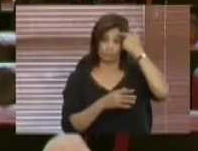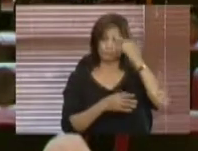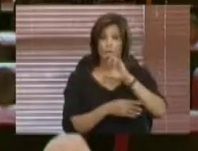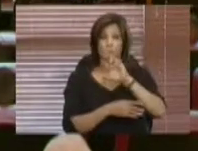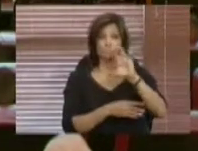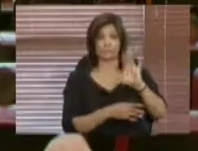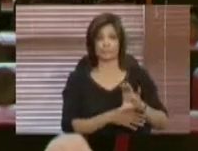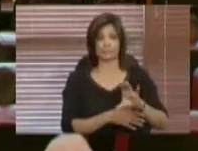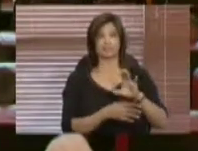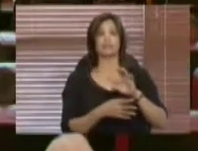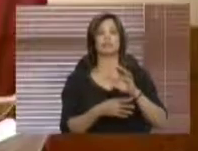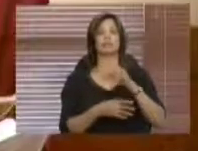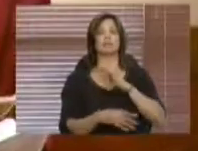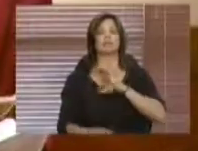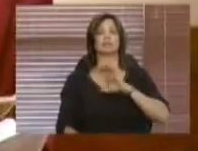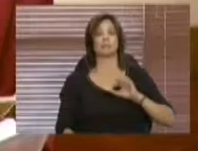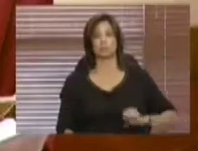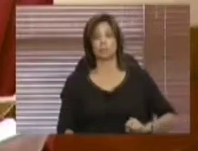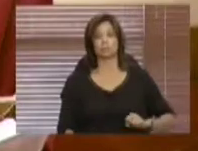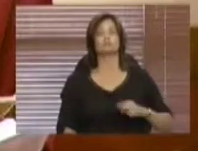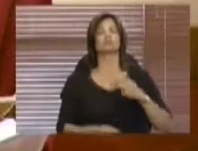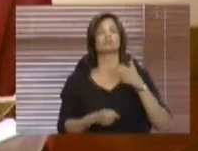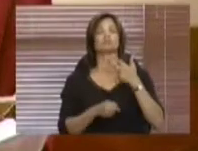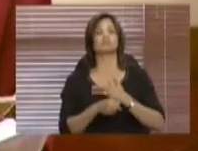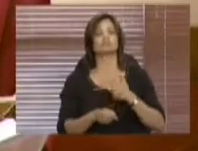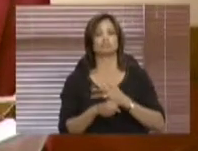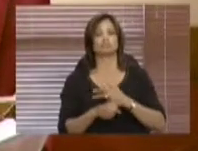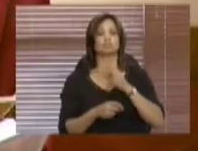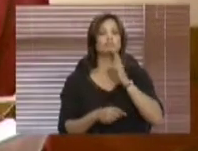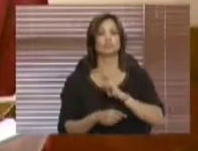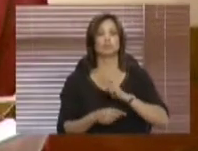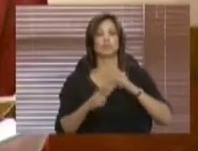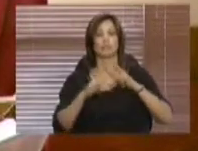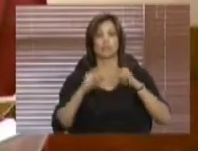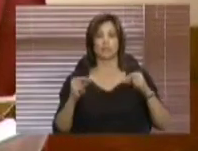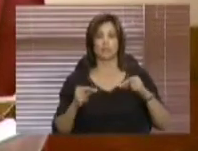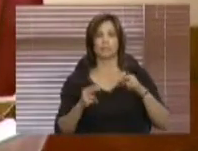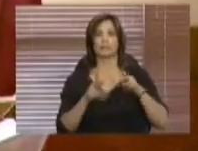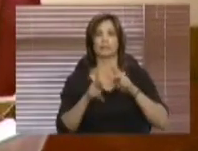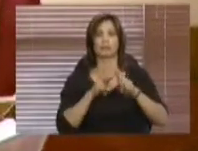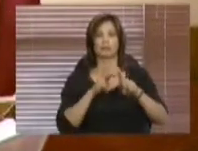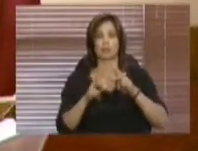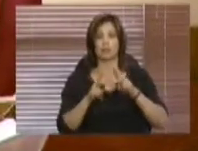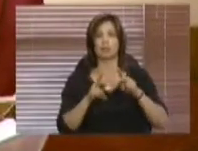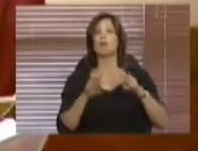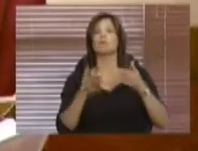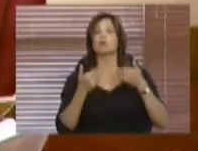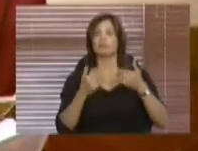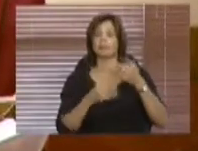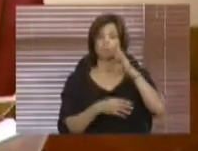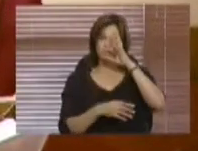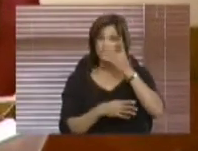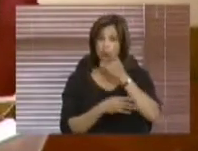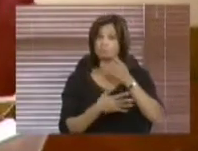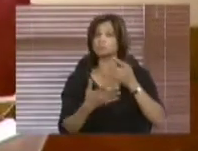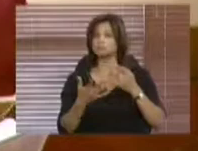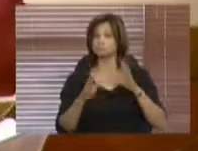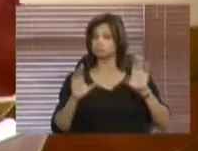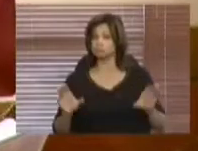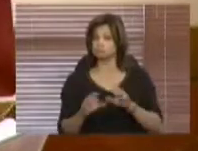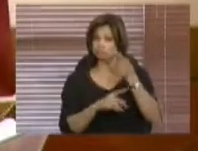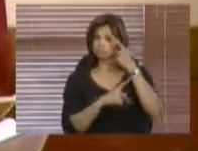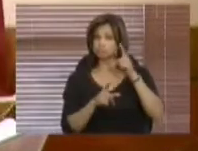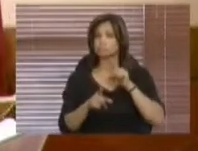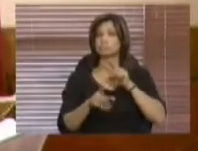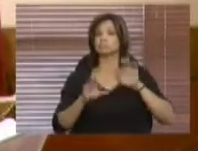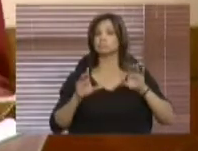Rica, El Salvador, Guatemala, Honduras, Nicaragua, Panamá y República Dominicana para la ejecución del